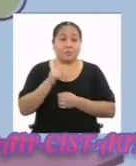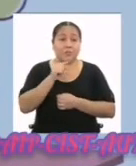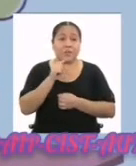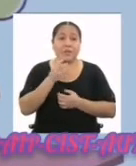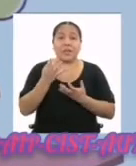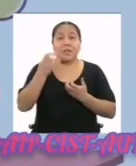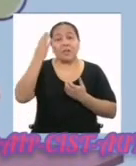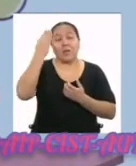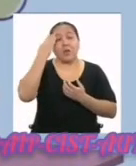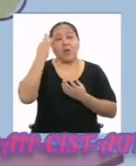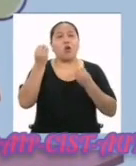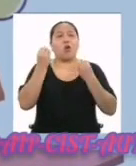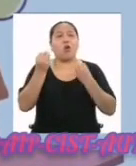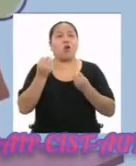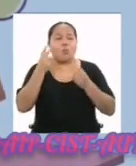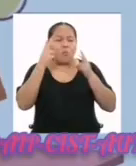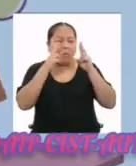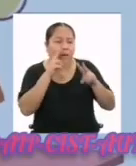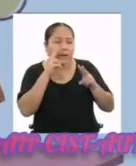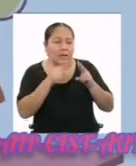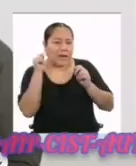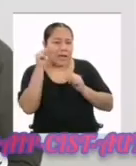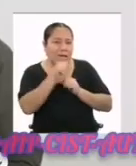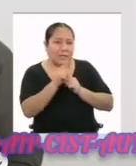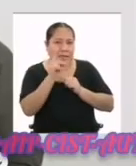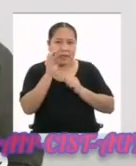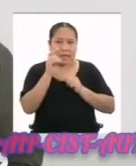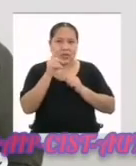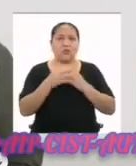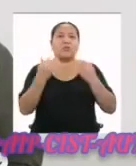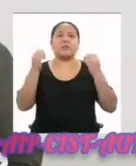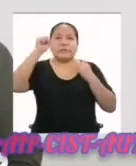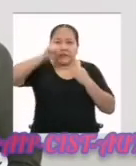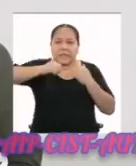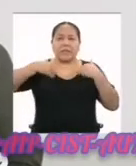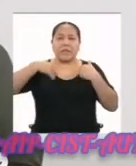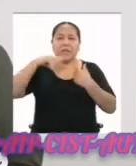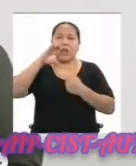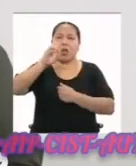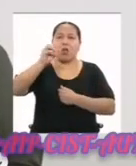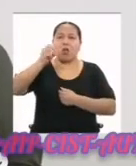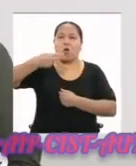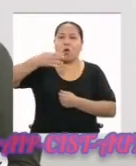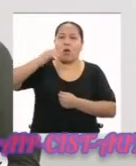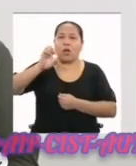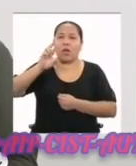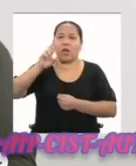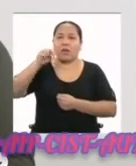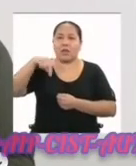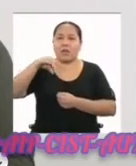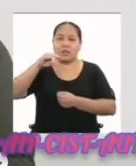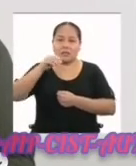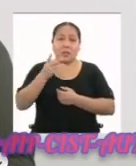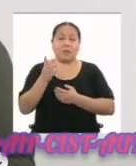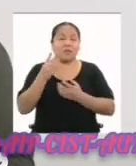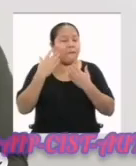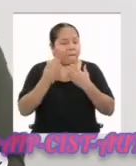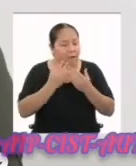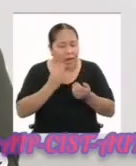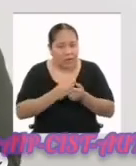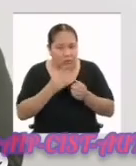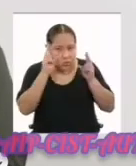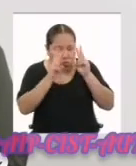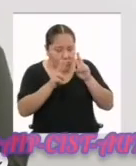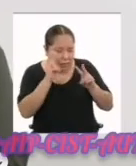puede hacer para reconocer que su texto tenga coherencia. Hola Carlos, es sencillo. Cuando al leer tu texto observas